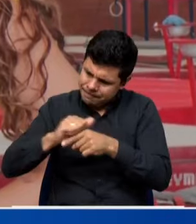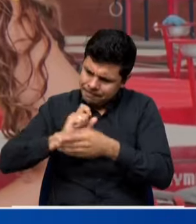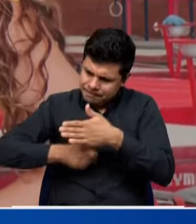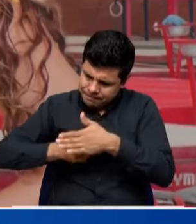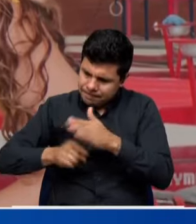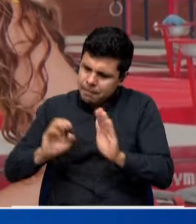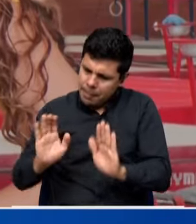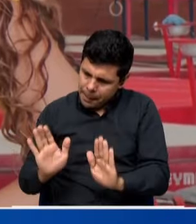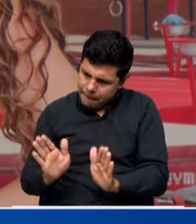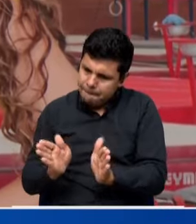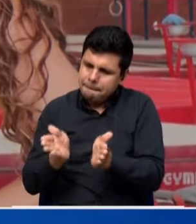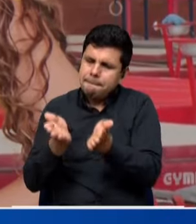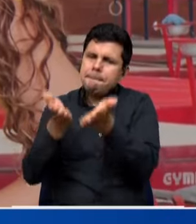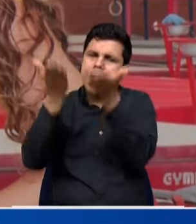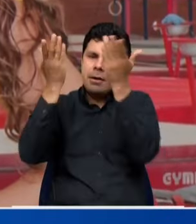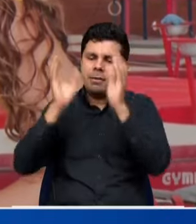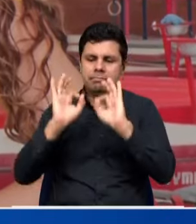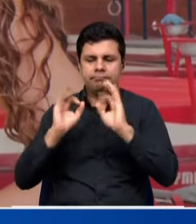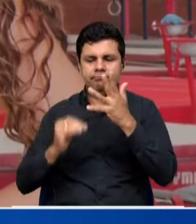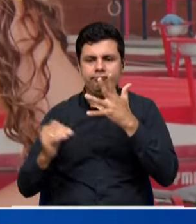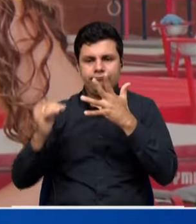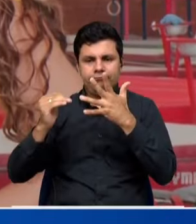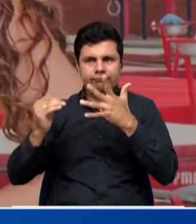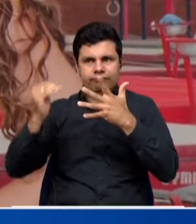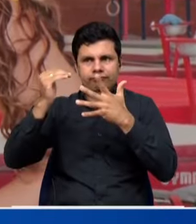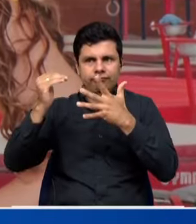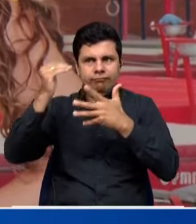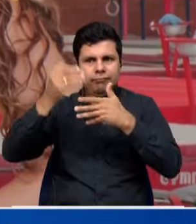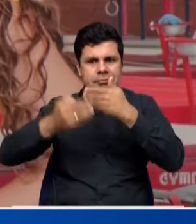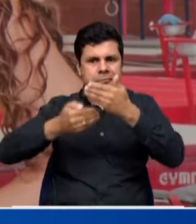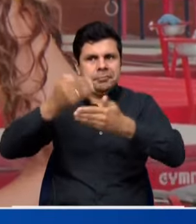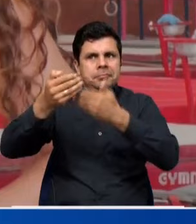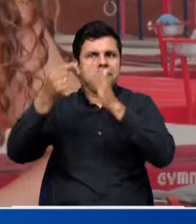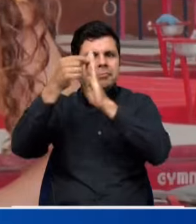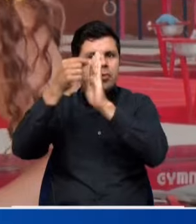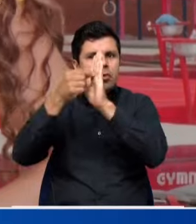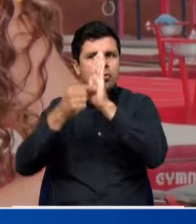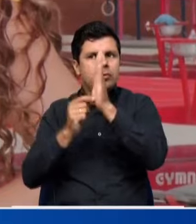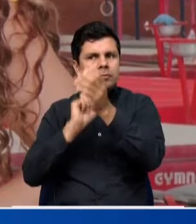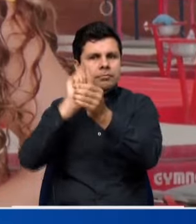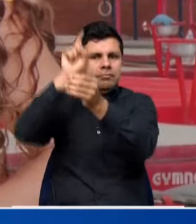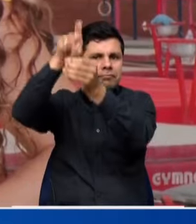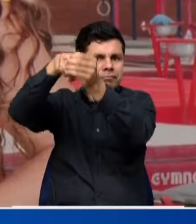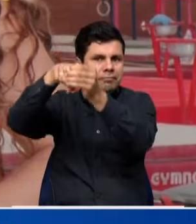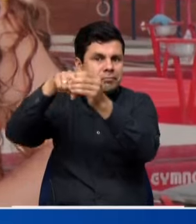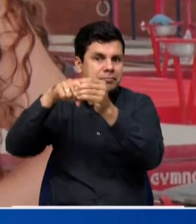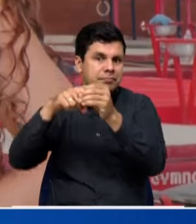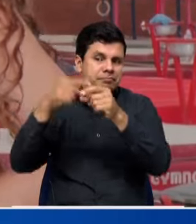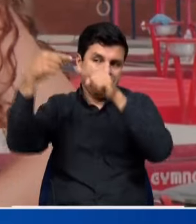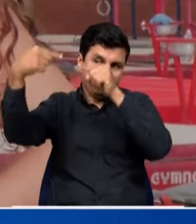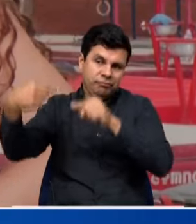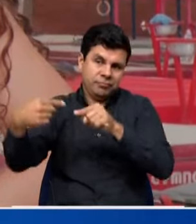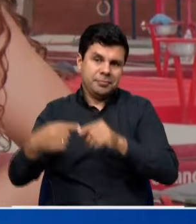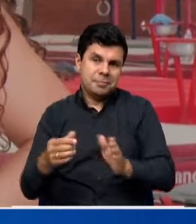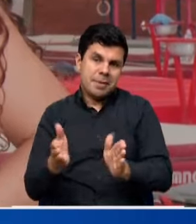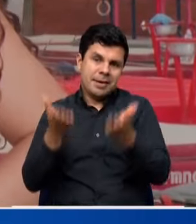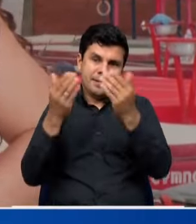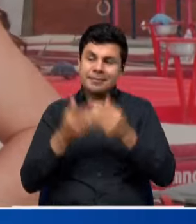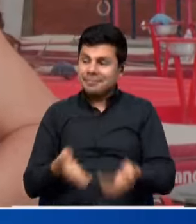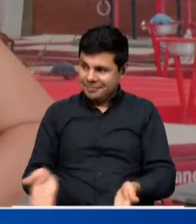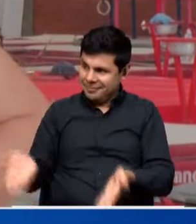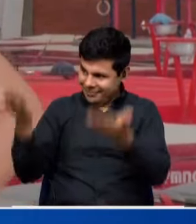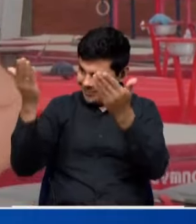día y seguir subiendo las notas de partida para obtener un buen puntaje a la hora de competir. Gracias, vaya a